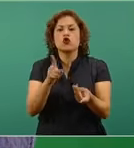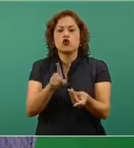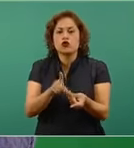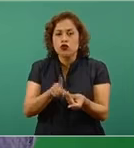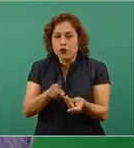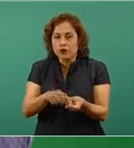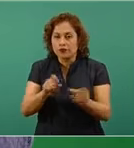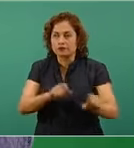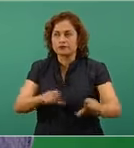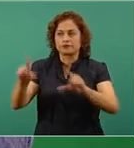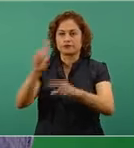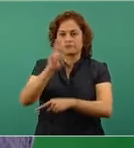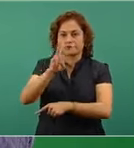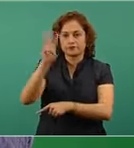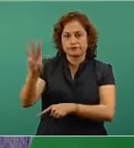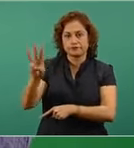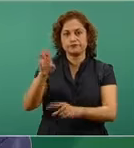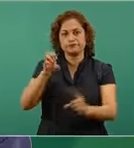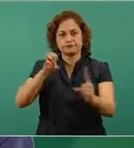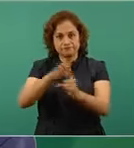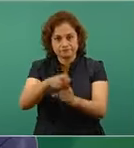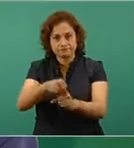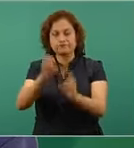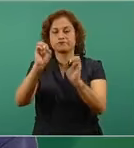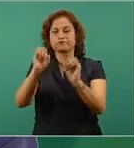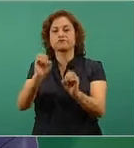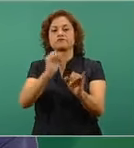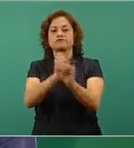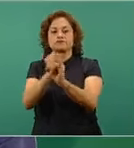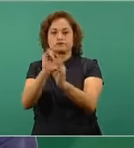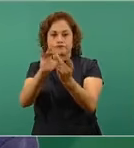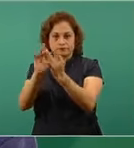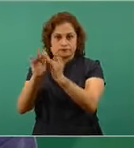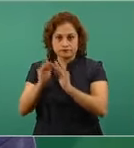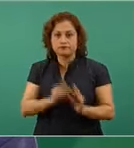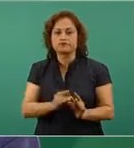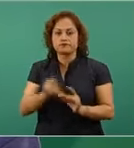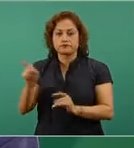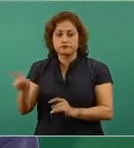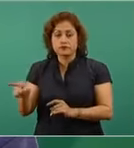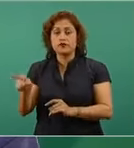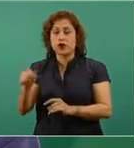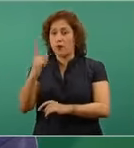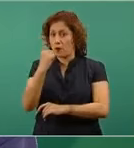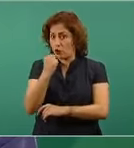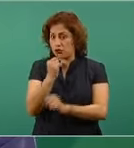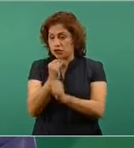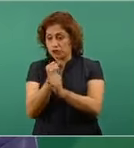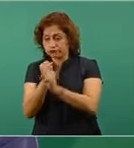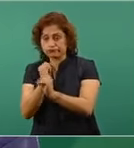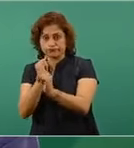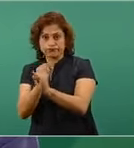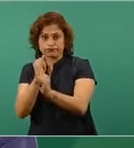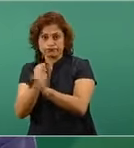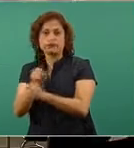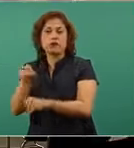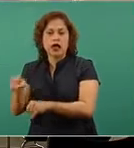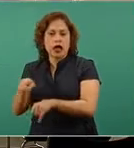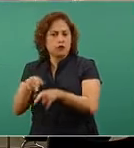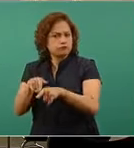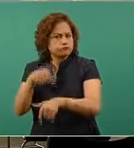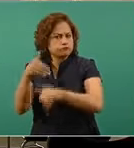electrónicas, de internet, de redes sociales, de redes telefónicas. La Policía Cibernética trabaja continuamente en detectar